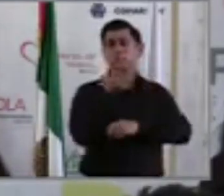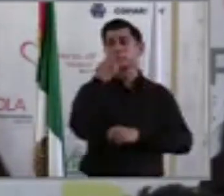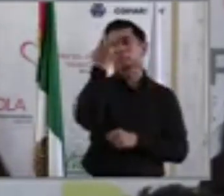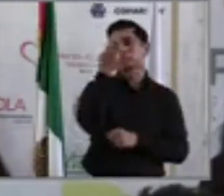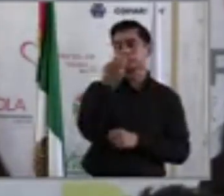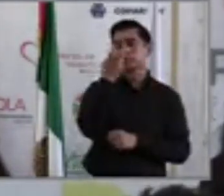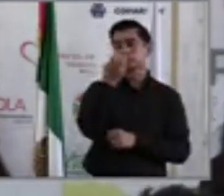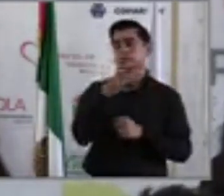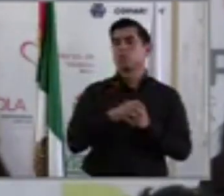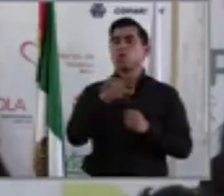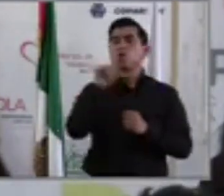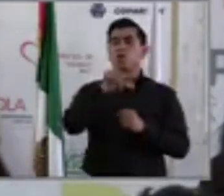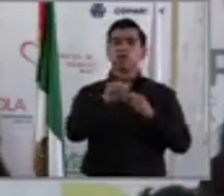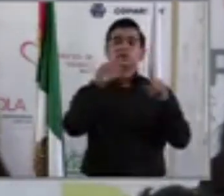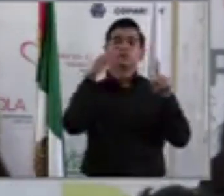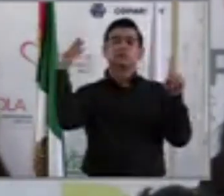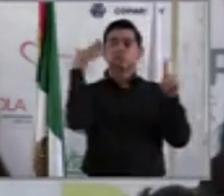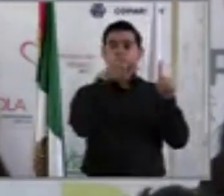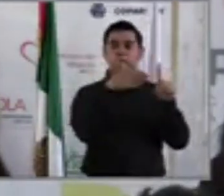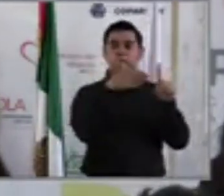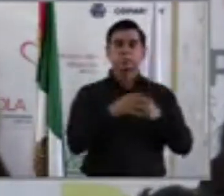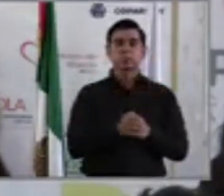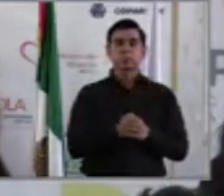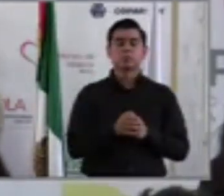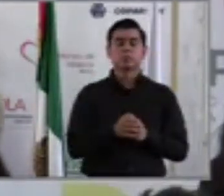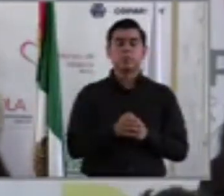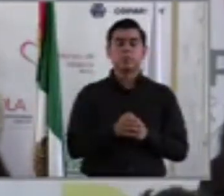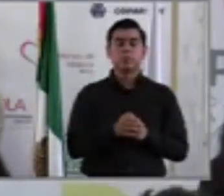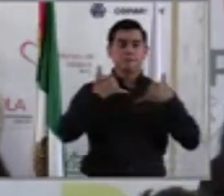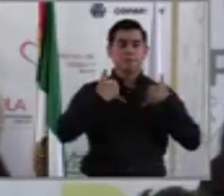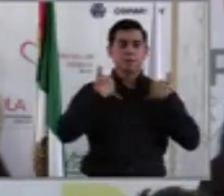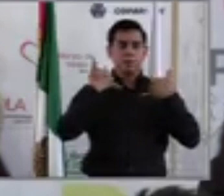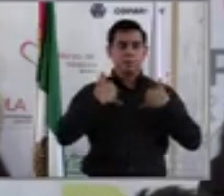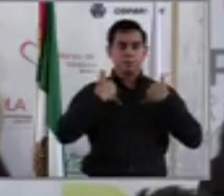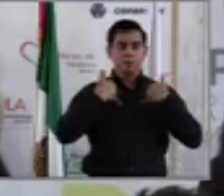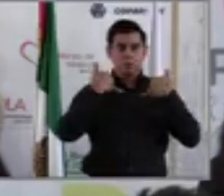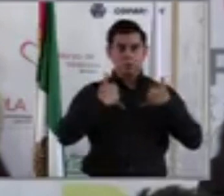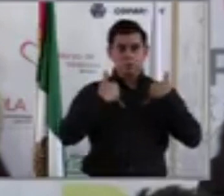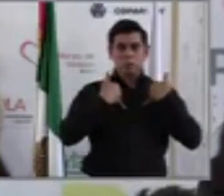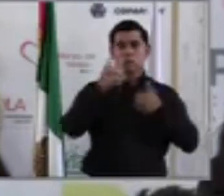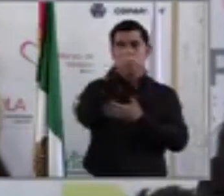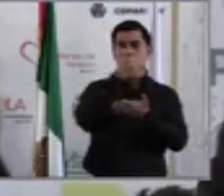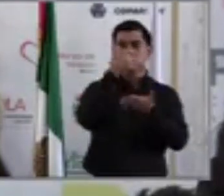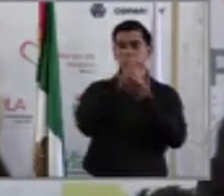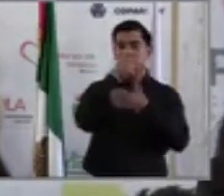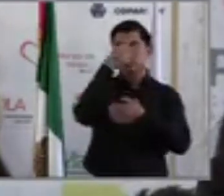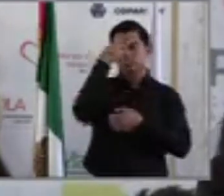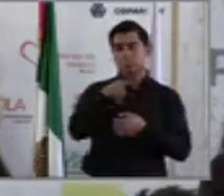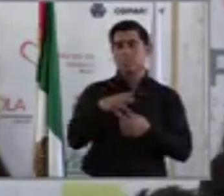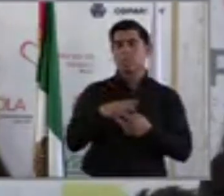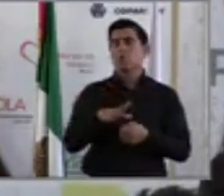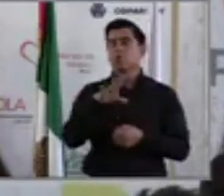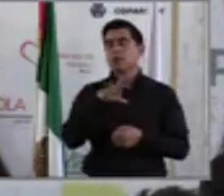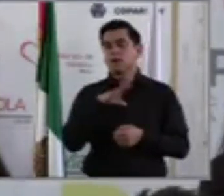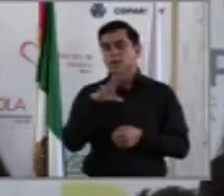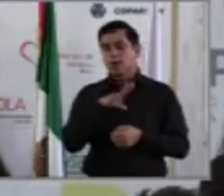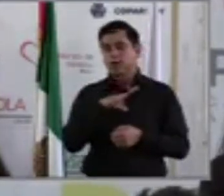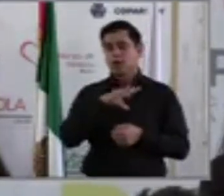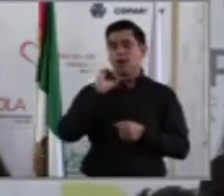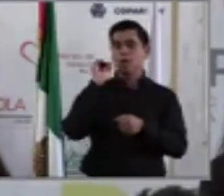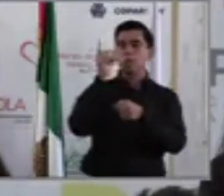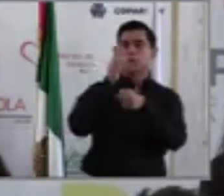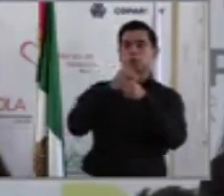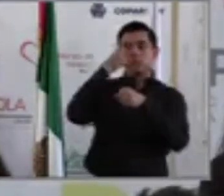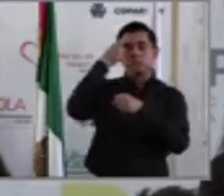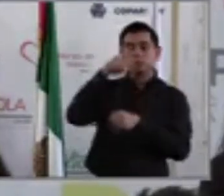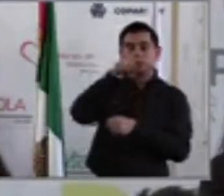Y por eso la estrategia tiene que ver con que los jóvenes en esta ciudad tengan las oportunidades para elegir